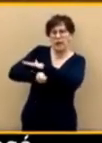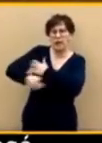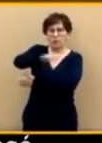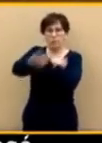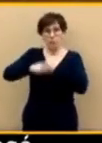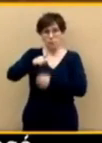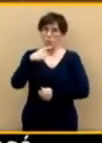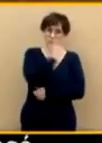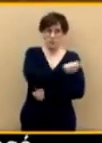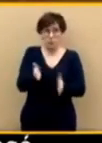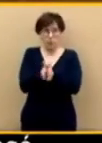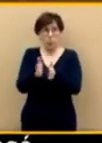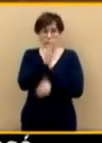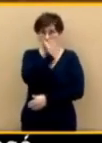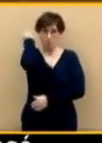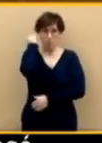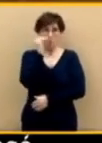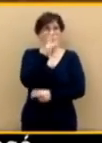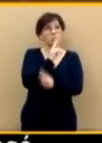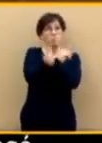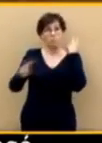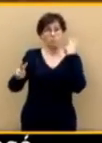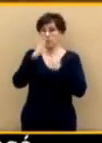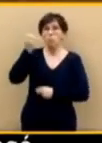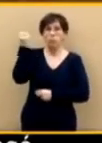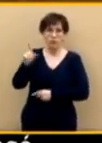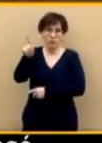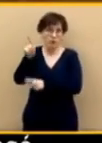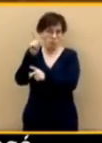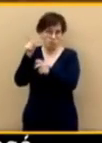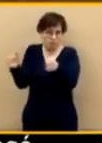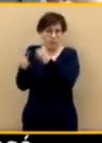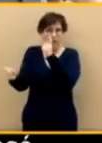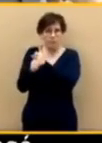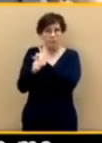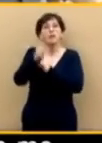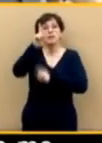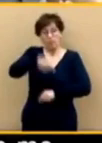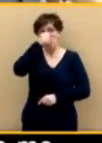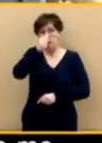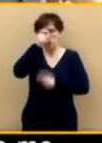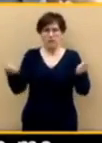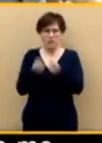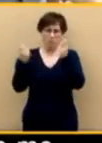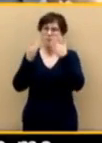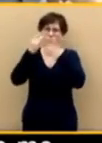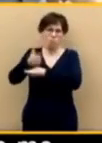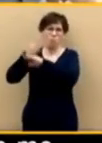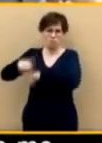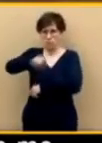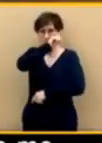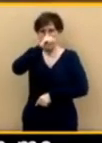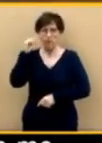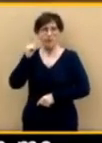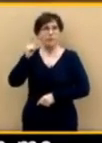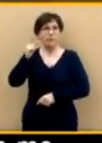Iglesias, que llama inmundicia a un adversario, y al propio PSOE, que lidera una campaña obscena contra Madrid. El partido de los falsos test chinos, de las